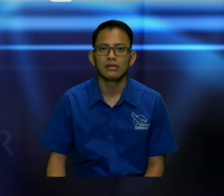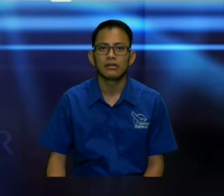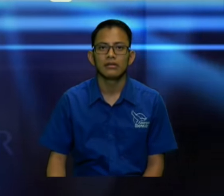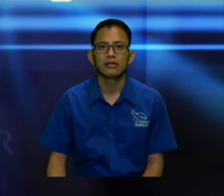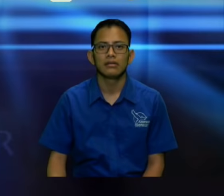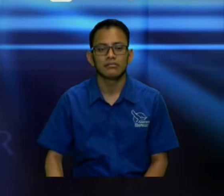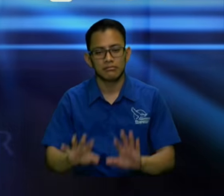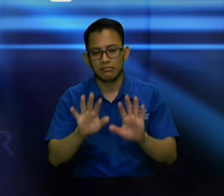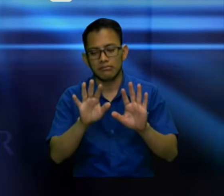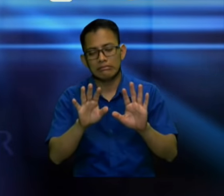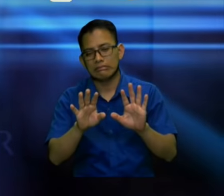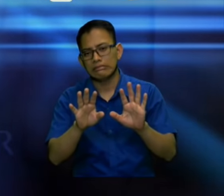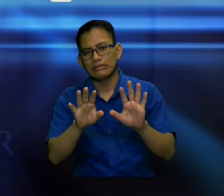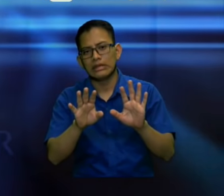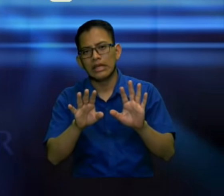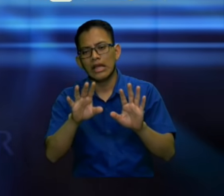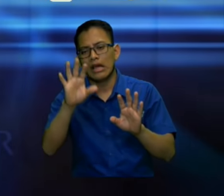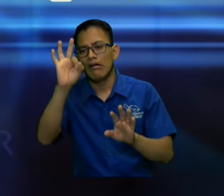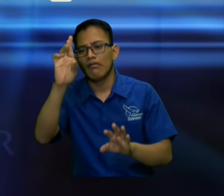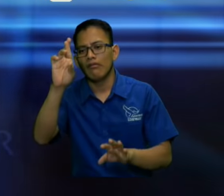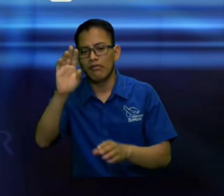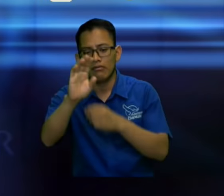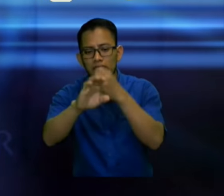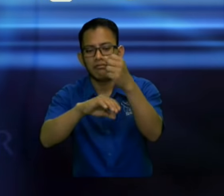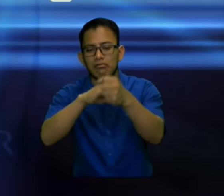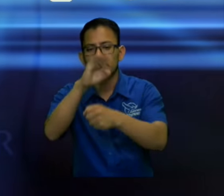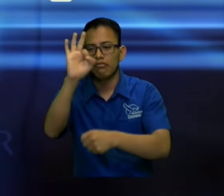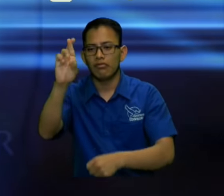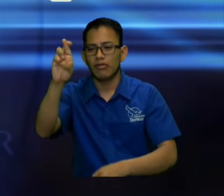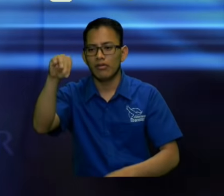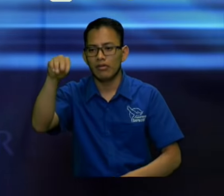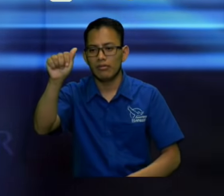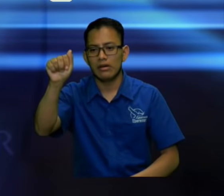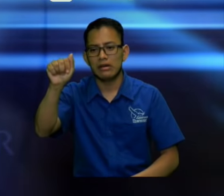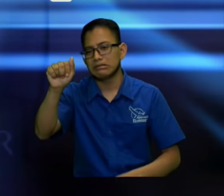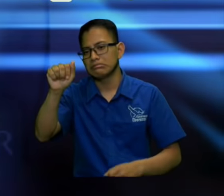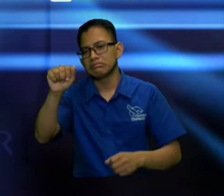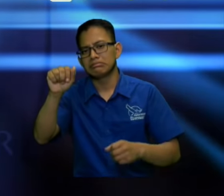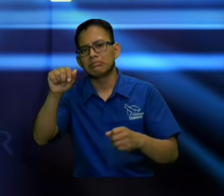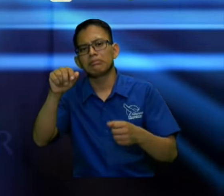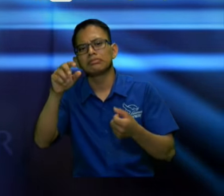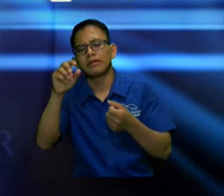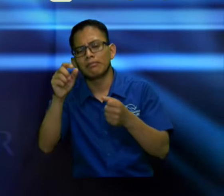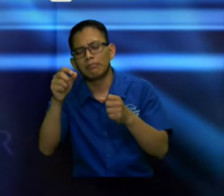forma. Y le ponemos también ción con C.